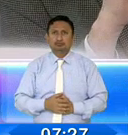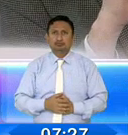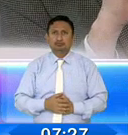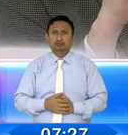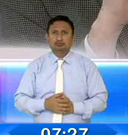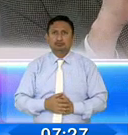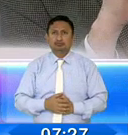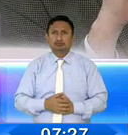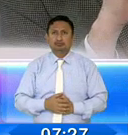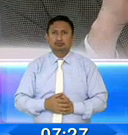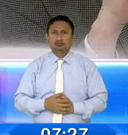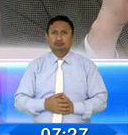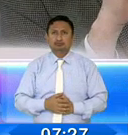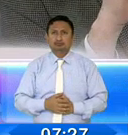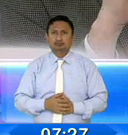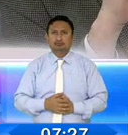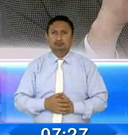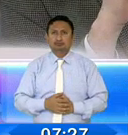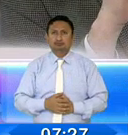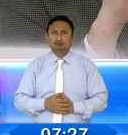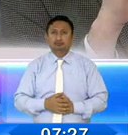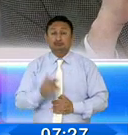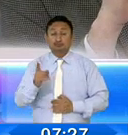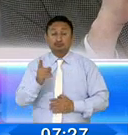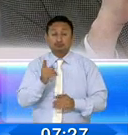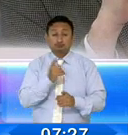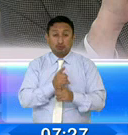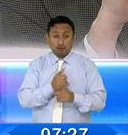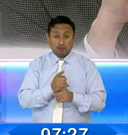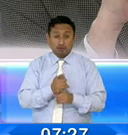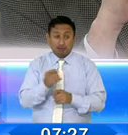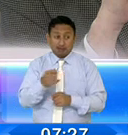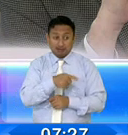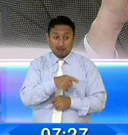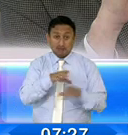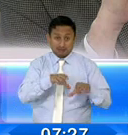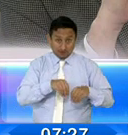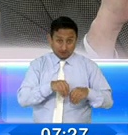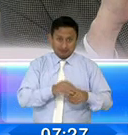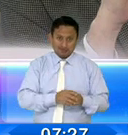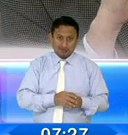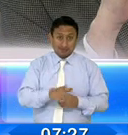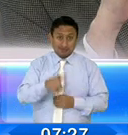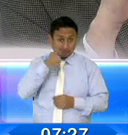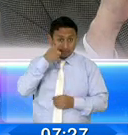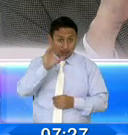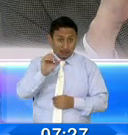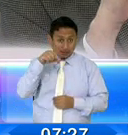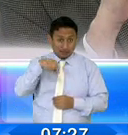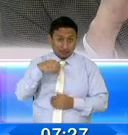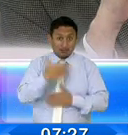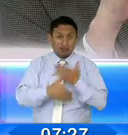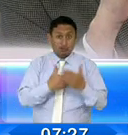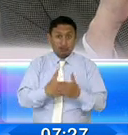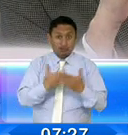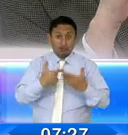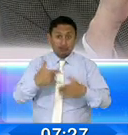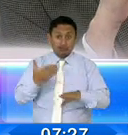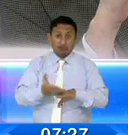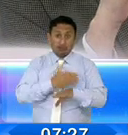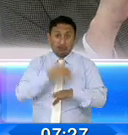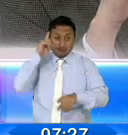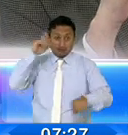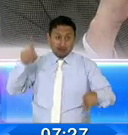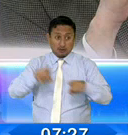no está tan aceptado. Ustedes fueron testigos de que Lasso se retractó después de ir a un acuerdo, mandó una